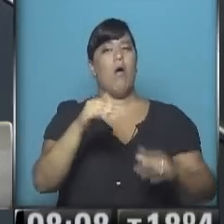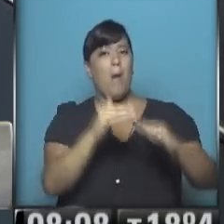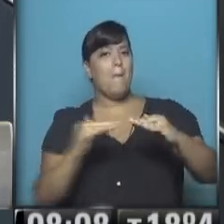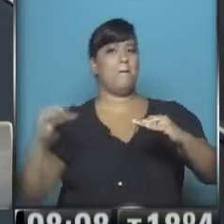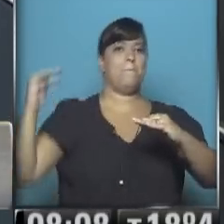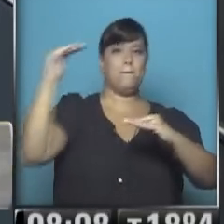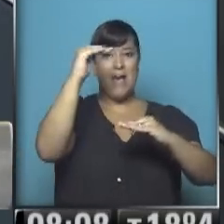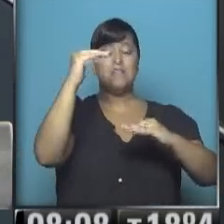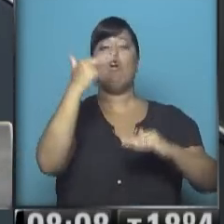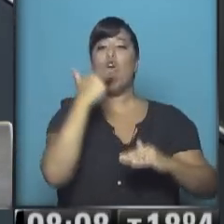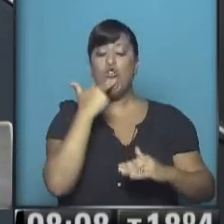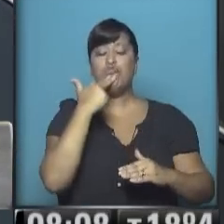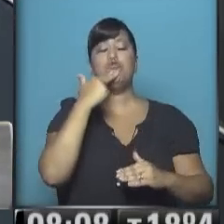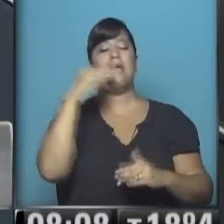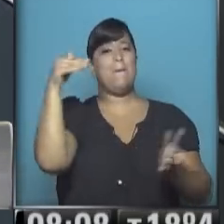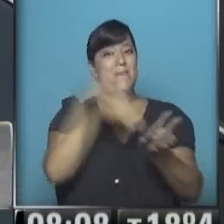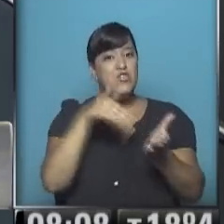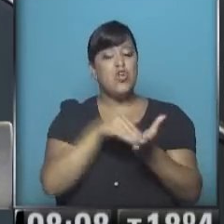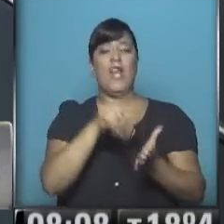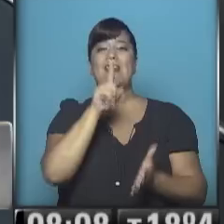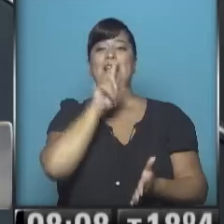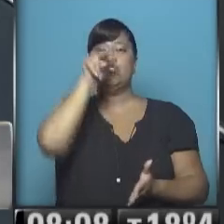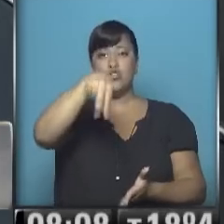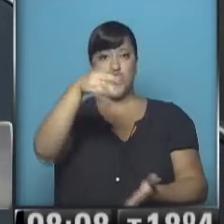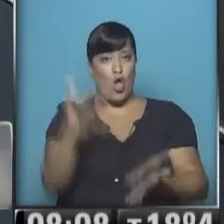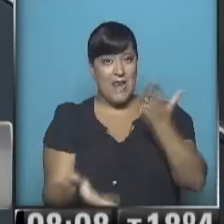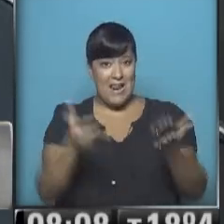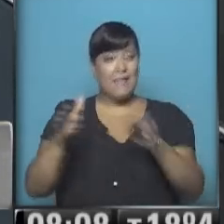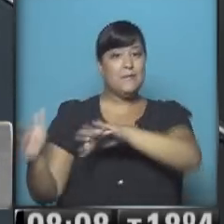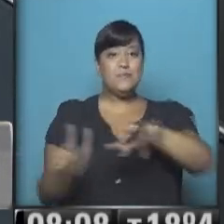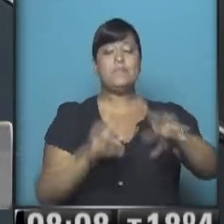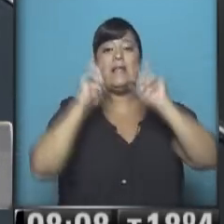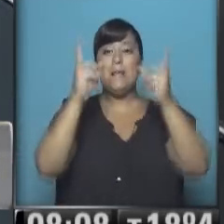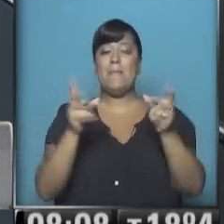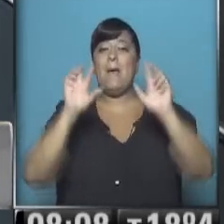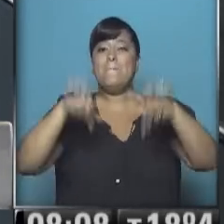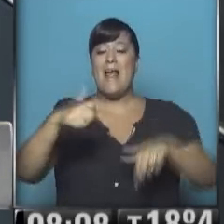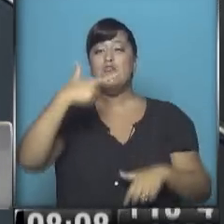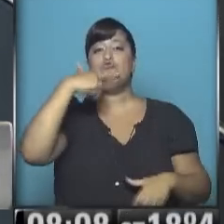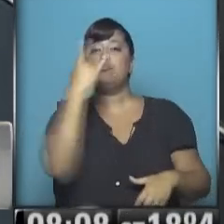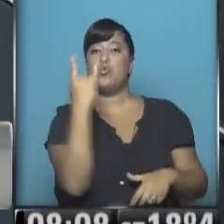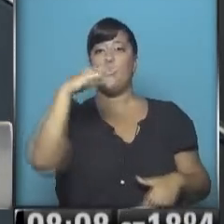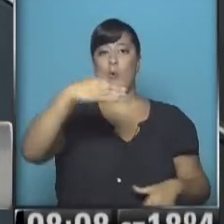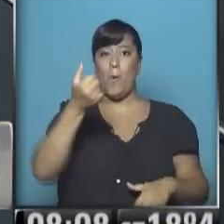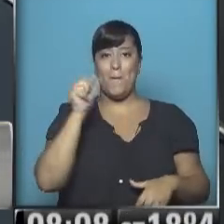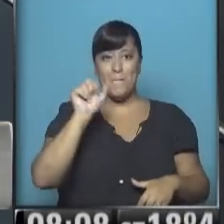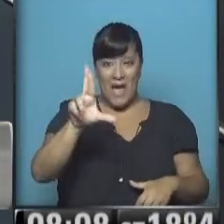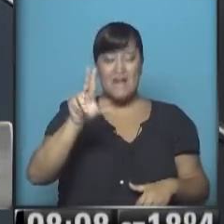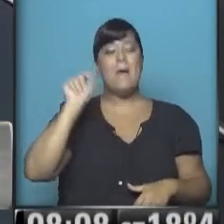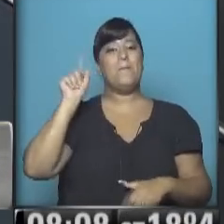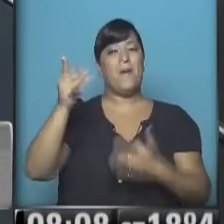los 11 millones de toneladas En tercer lugar el plan sumar impulsado por el Ministerio de salud de la